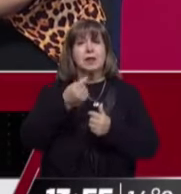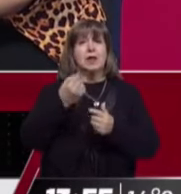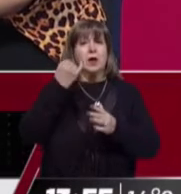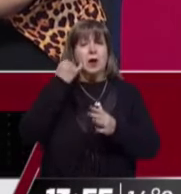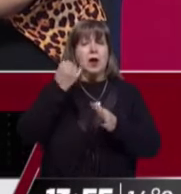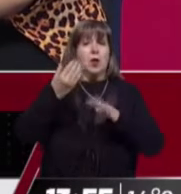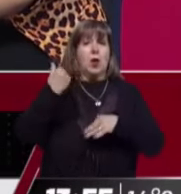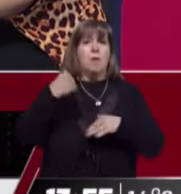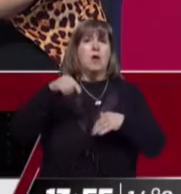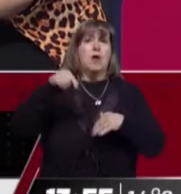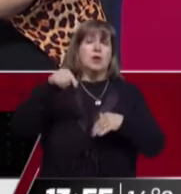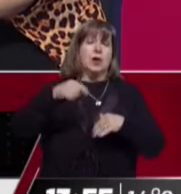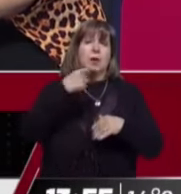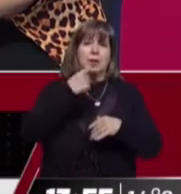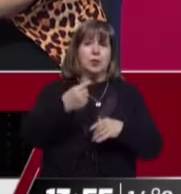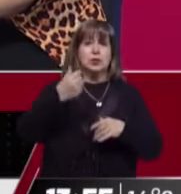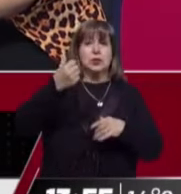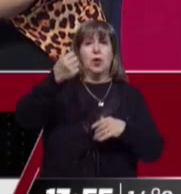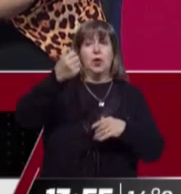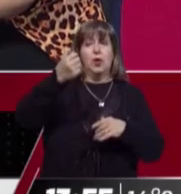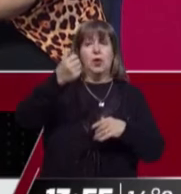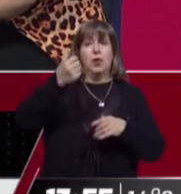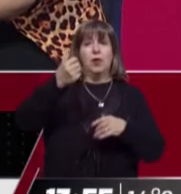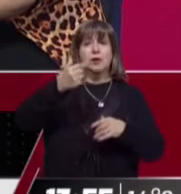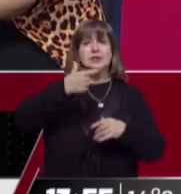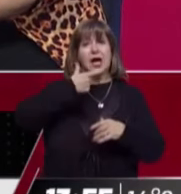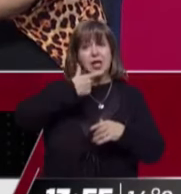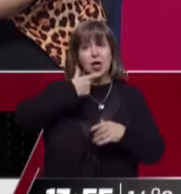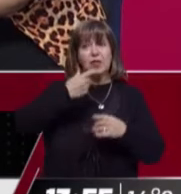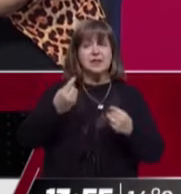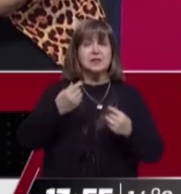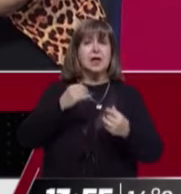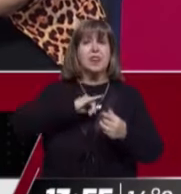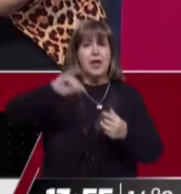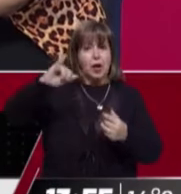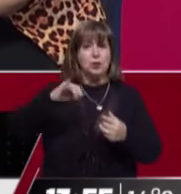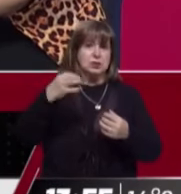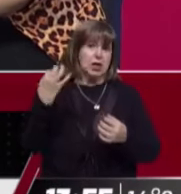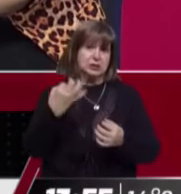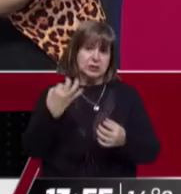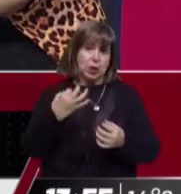de seguridad especial al margen de las denuncias que se radiquen de un lado y del otro hoy a la